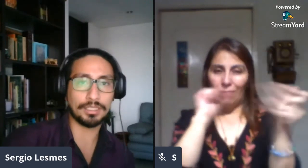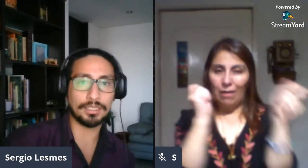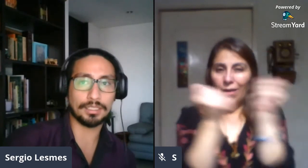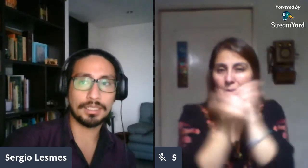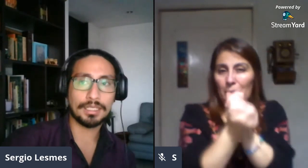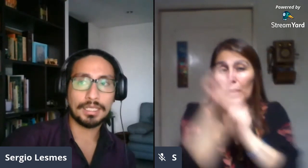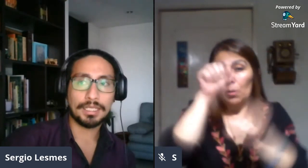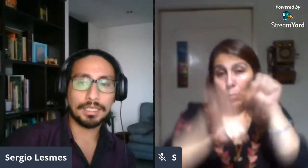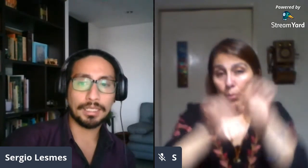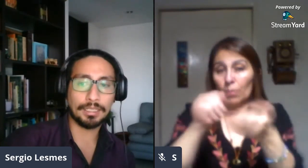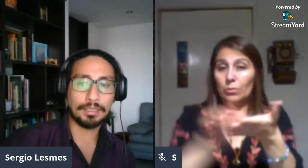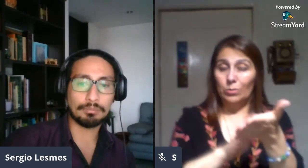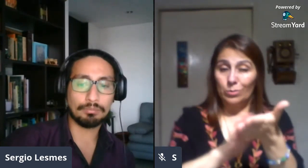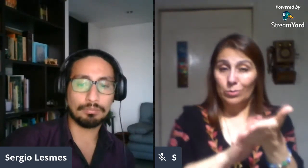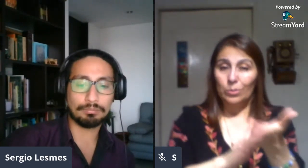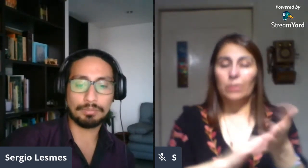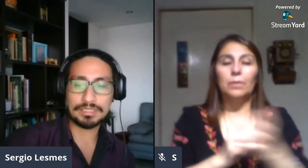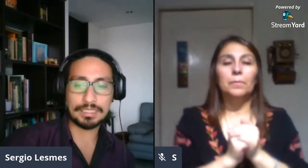sentido pienso que